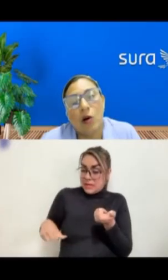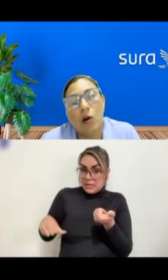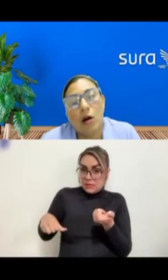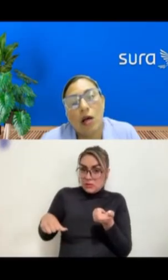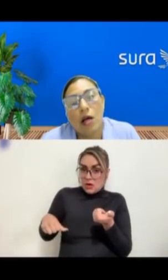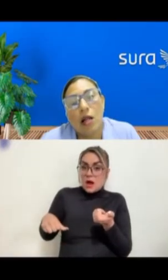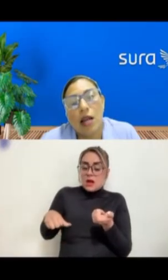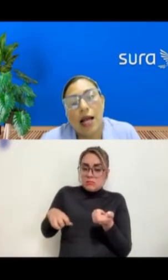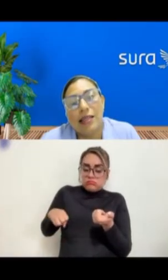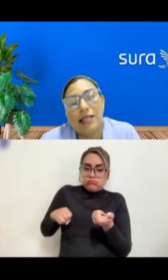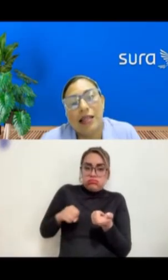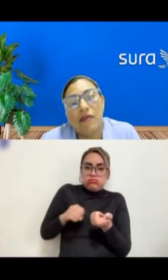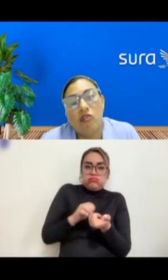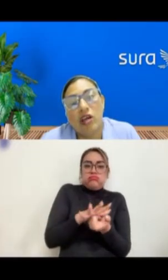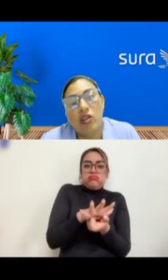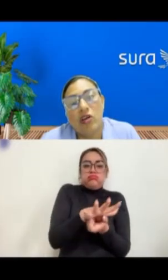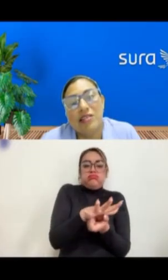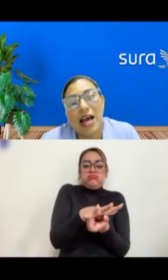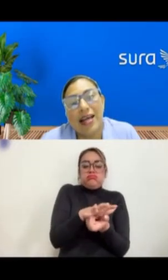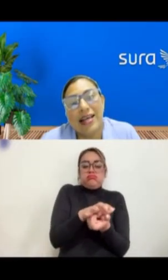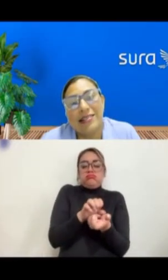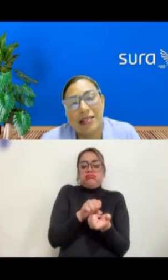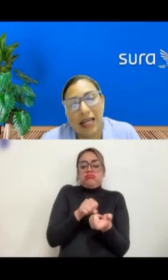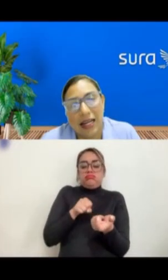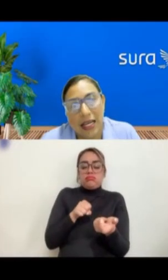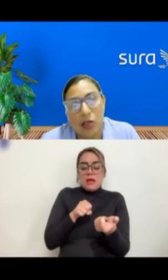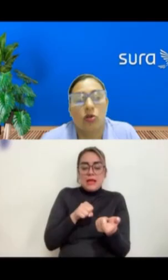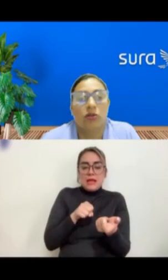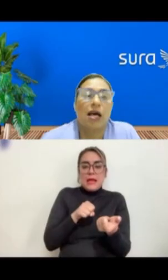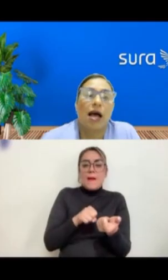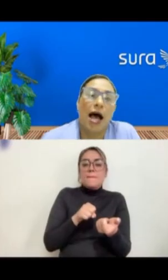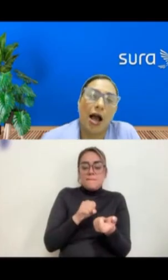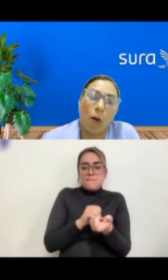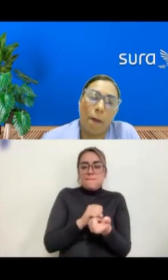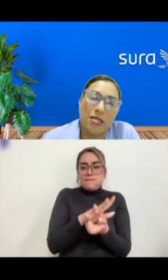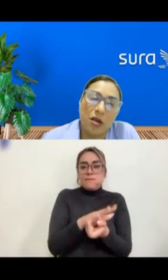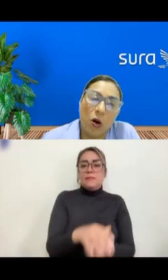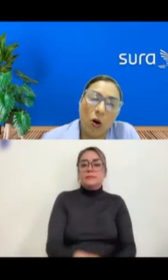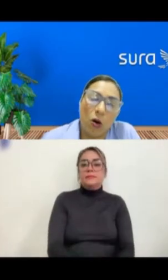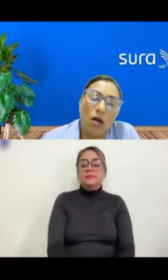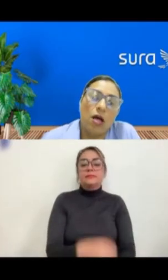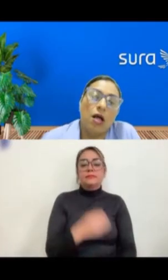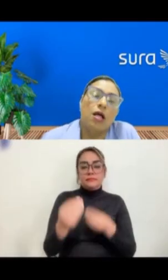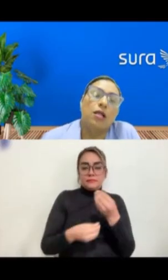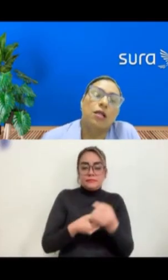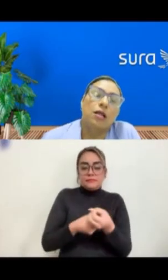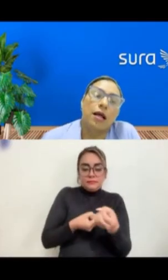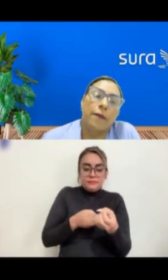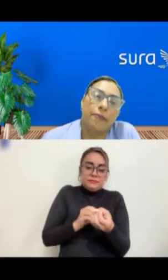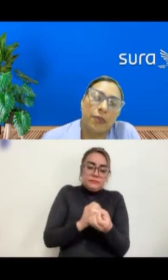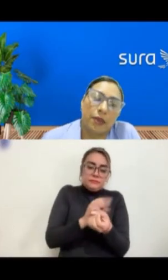automáticamente detengo la cantidad de fluido de sangre que está saliendo. Entonces, hago presión,